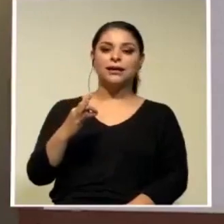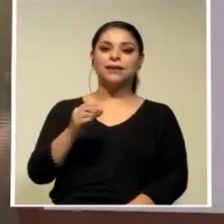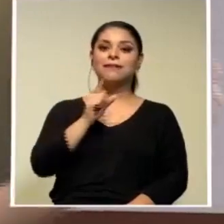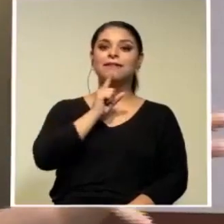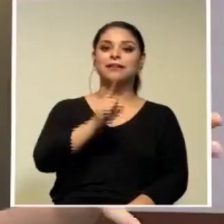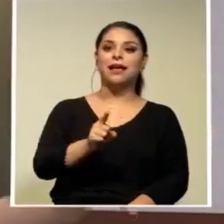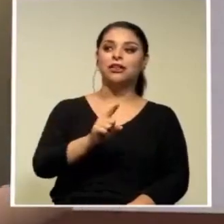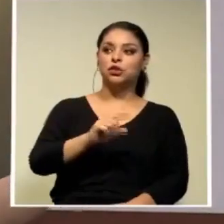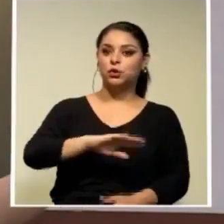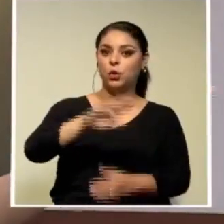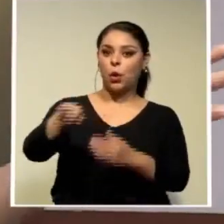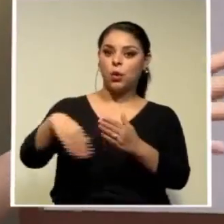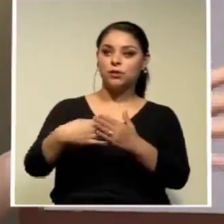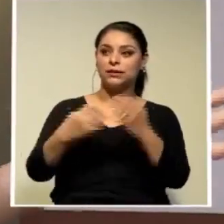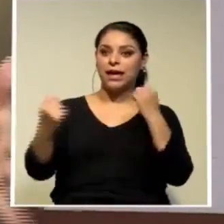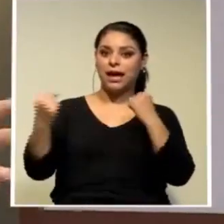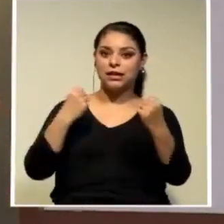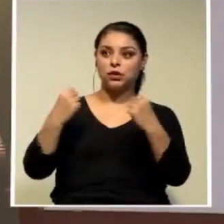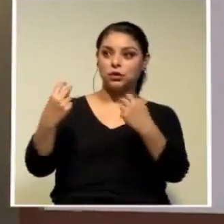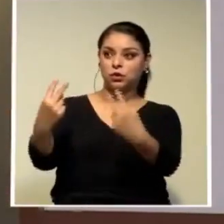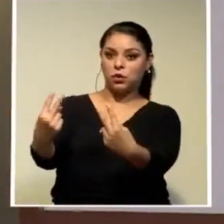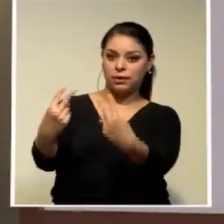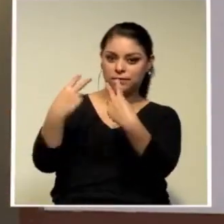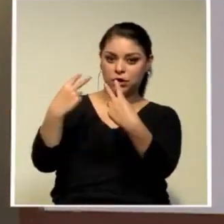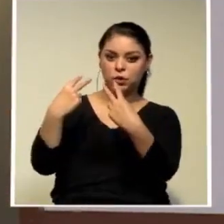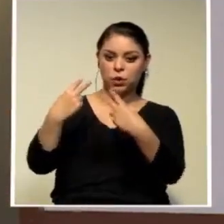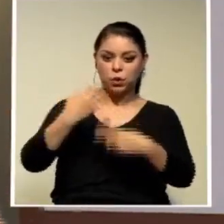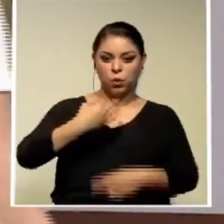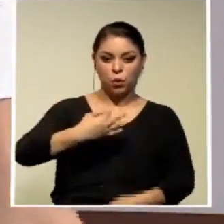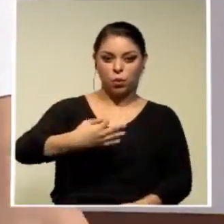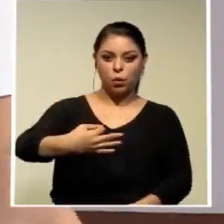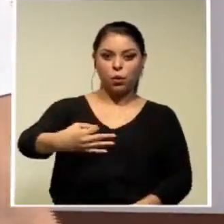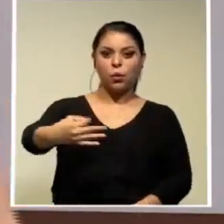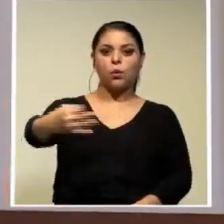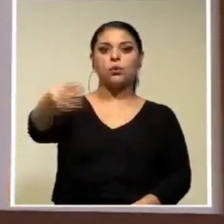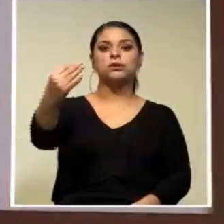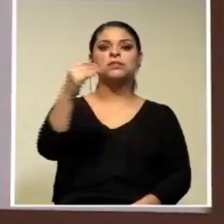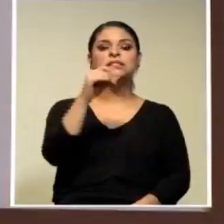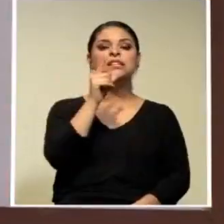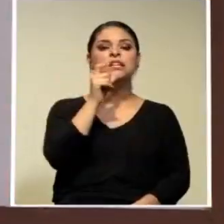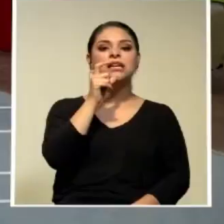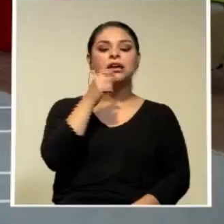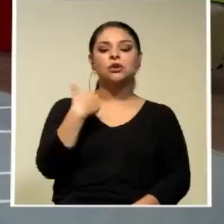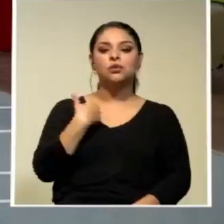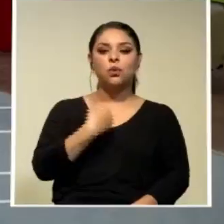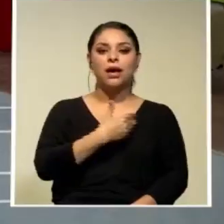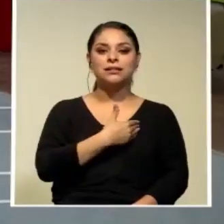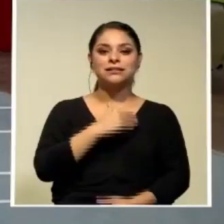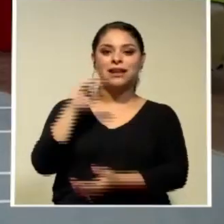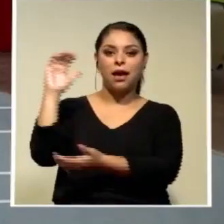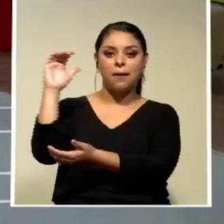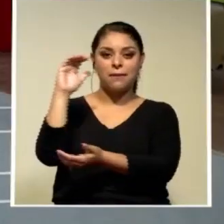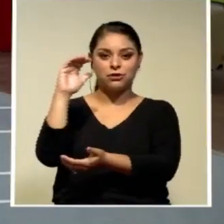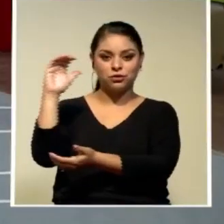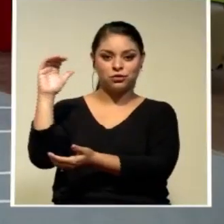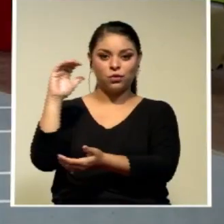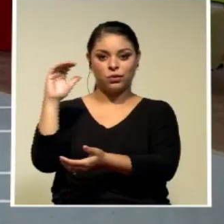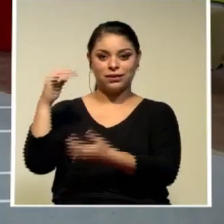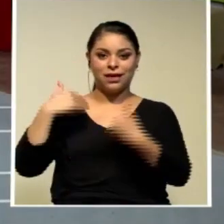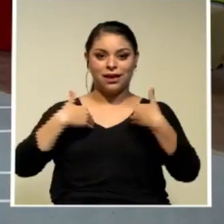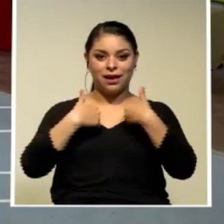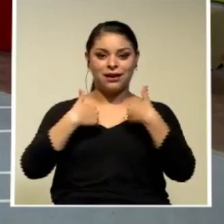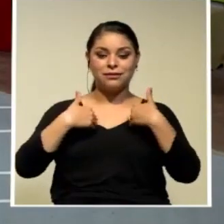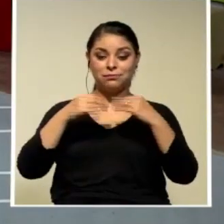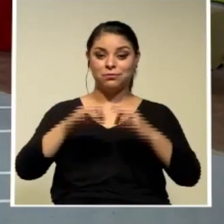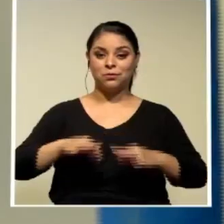realizar todos estos ejercicios durante todos estos días. Y es nuestra mascota. Ah, muy importante, niña Gwen. Y ha estado súper feliz el